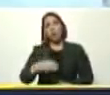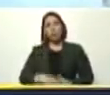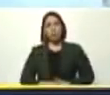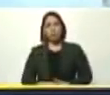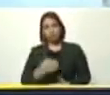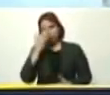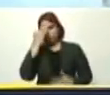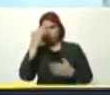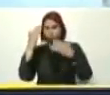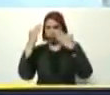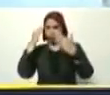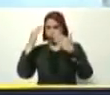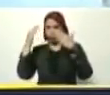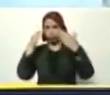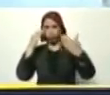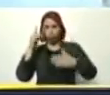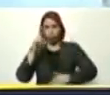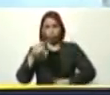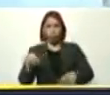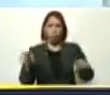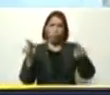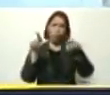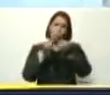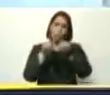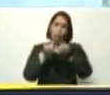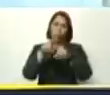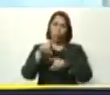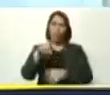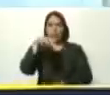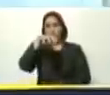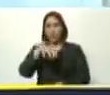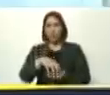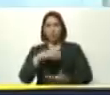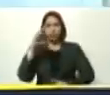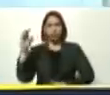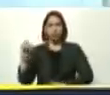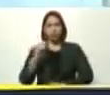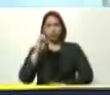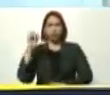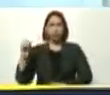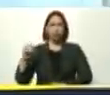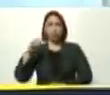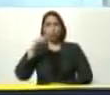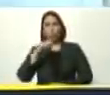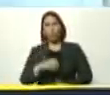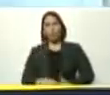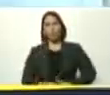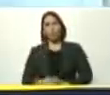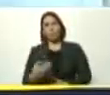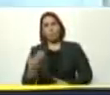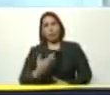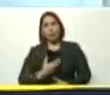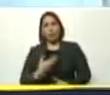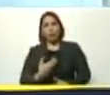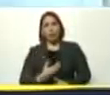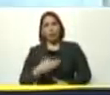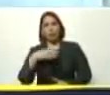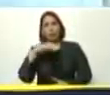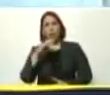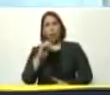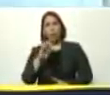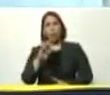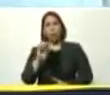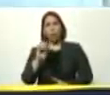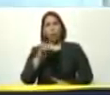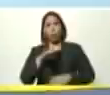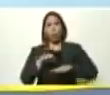saludo. Igualmente han venido de la región occidental el alcalde de Coro,